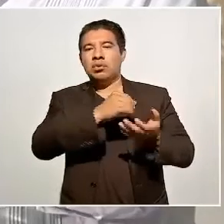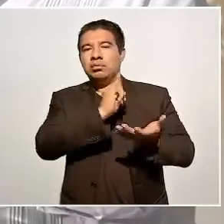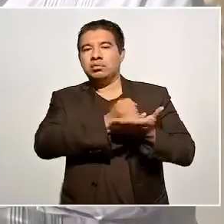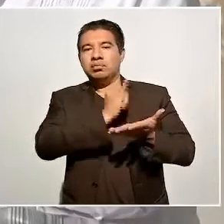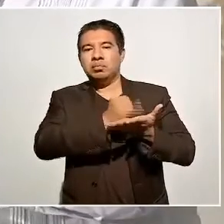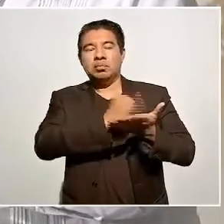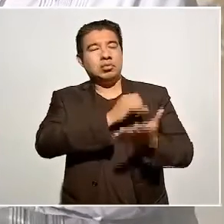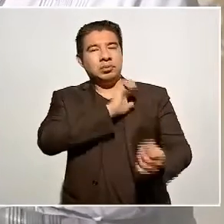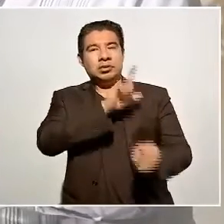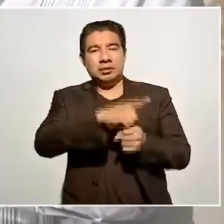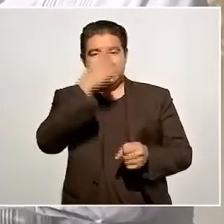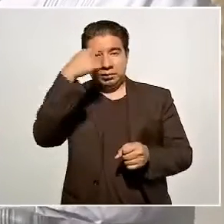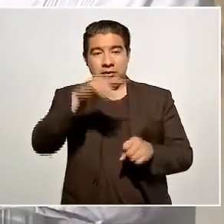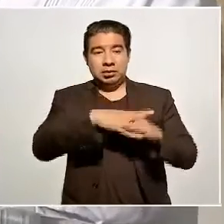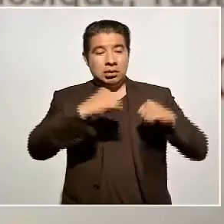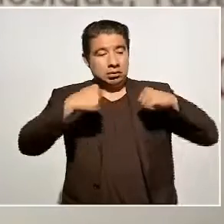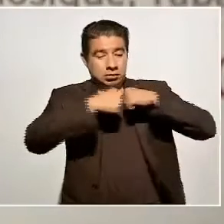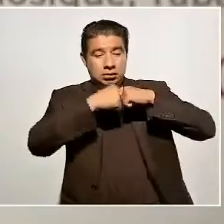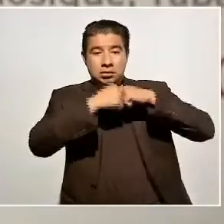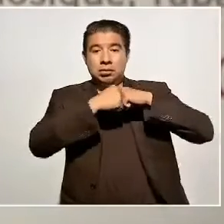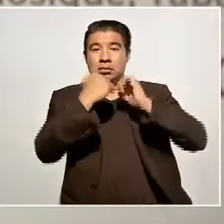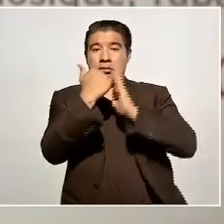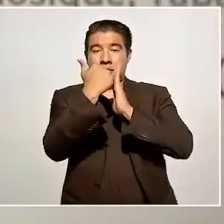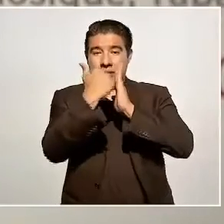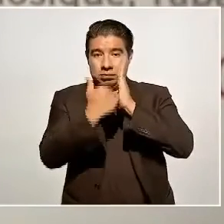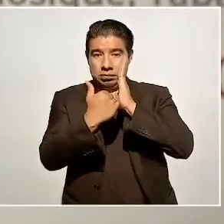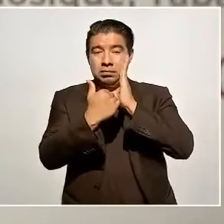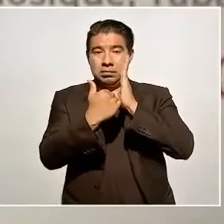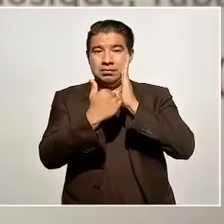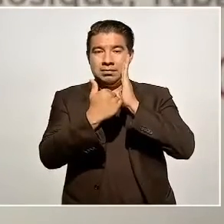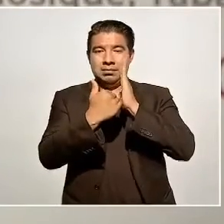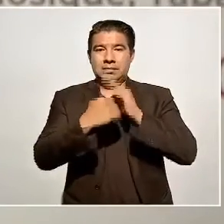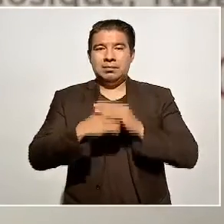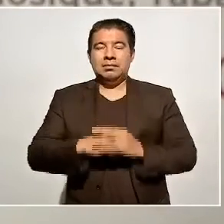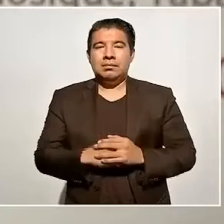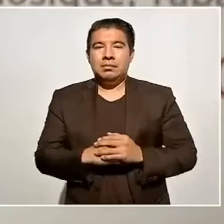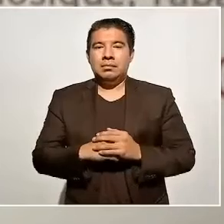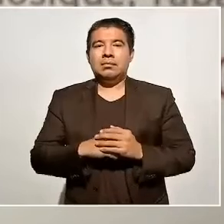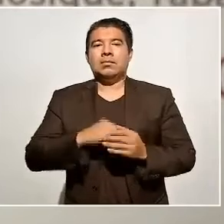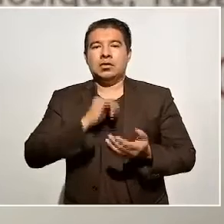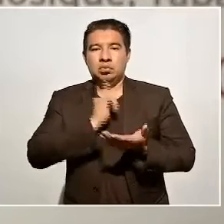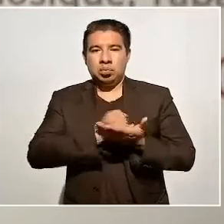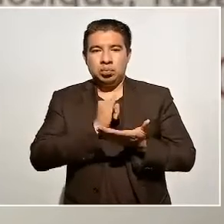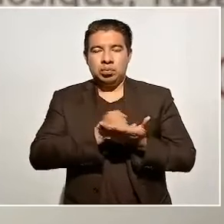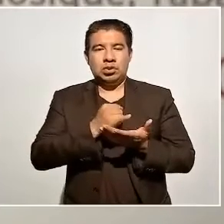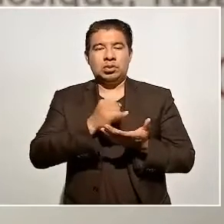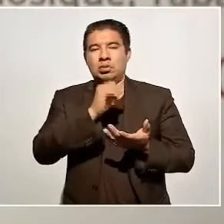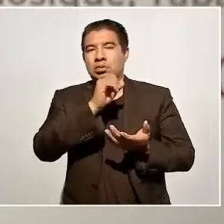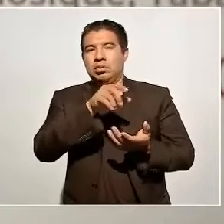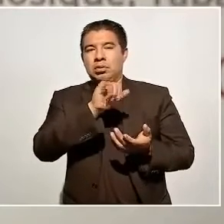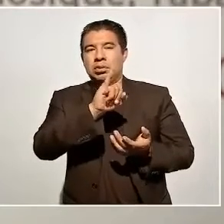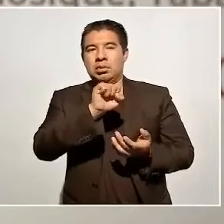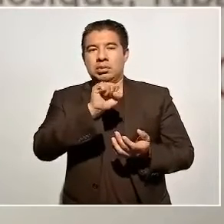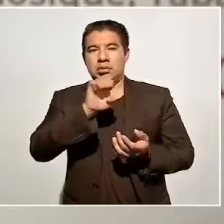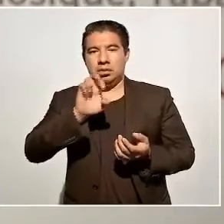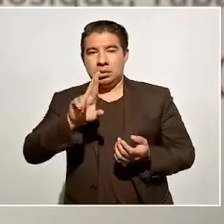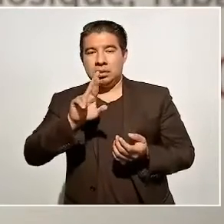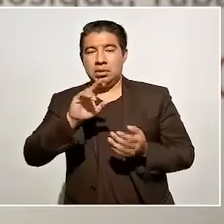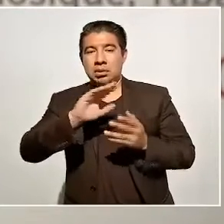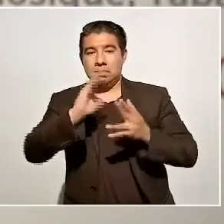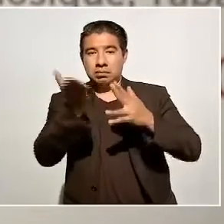municipio fronterizo. Baja el impuesto sobre la renta a la